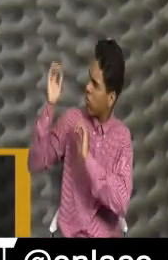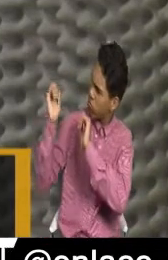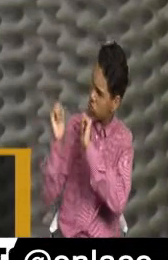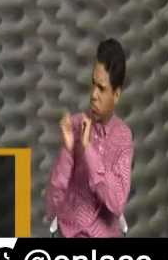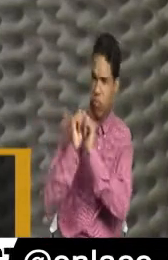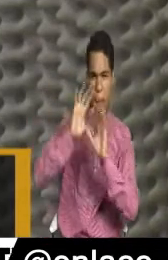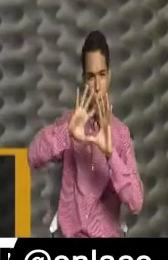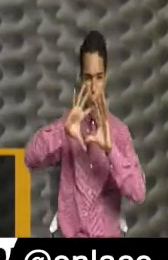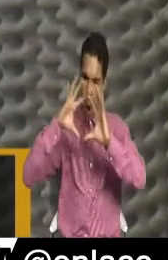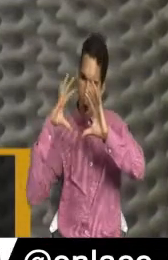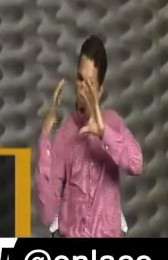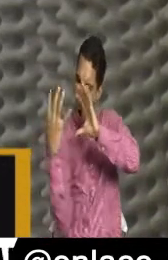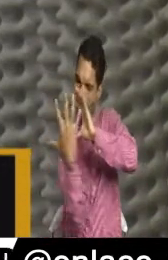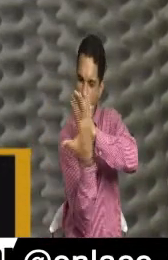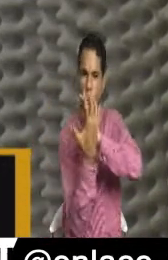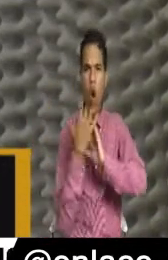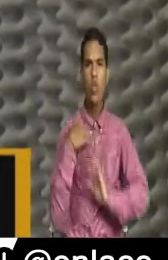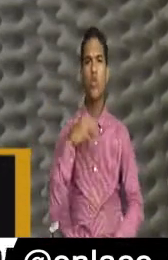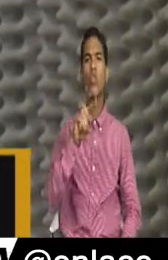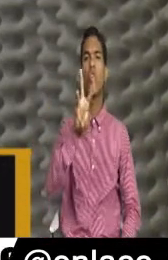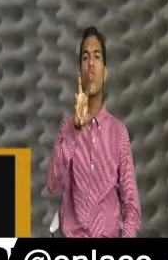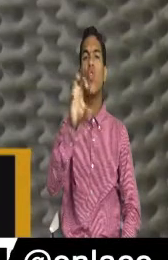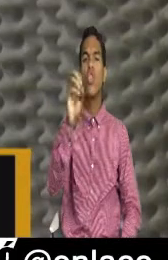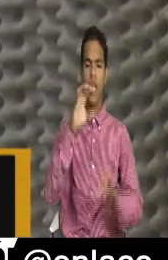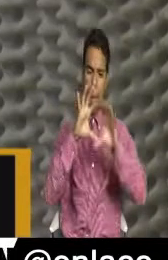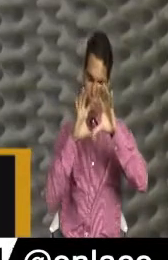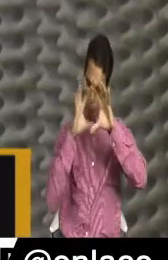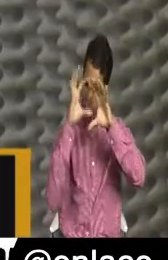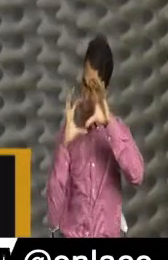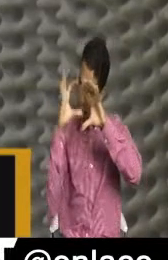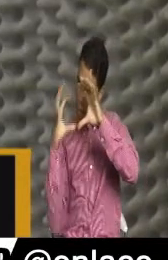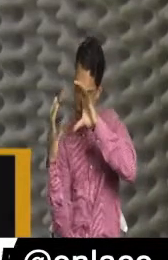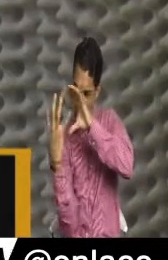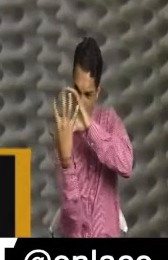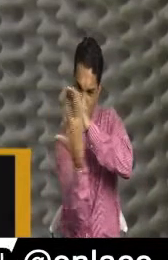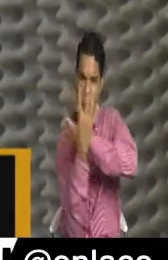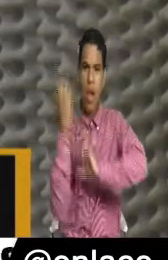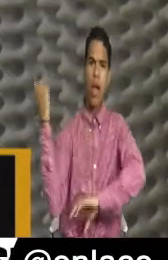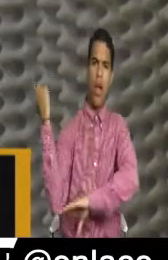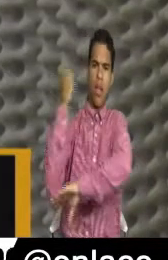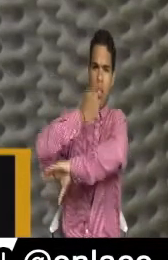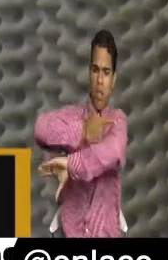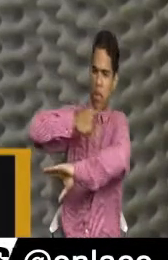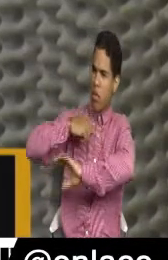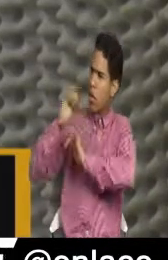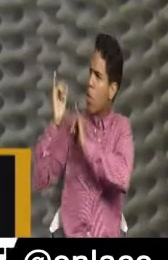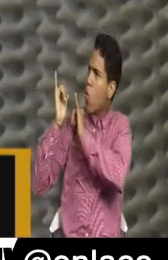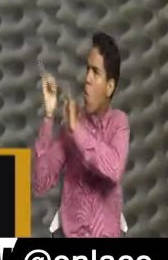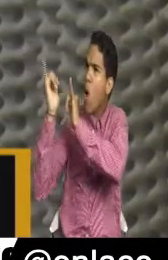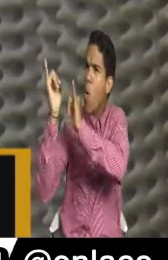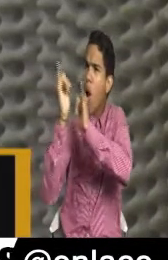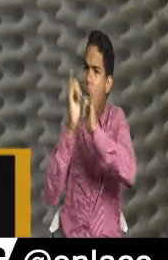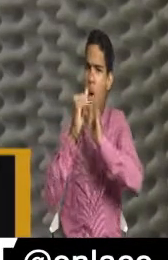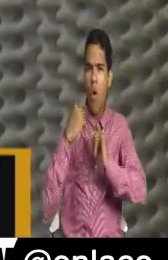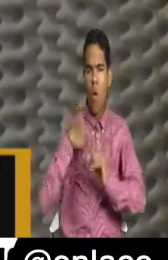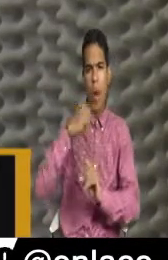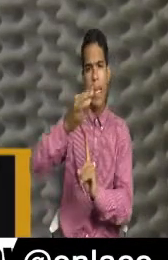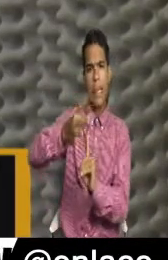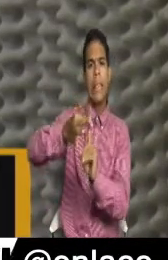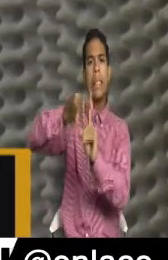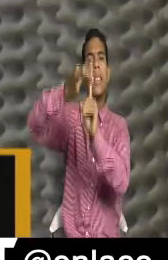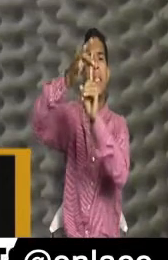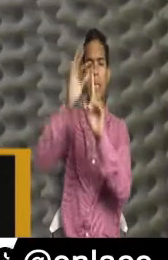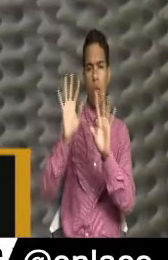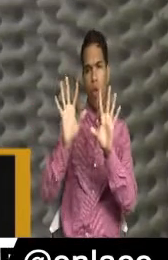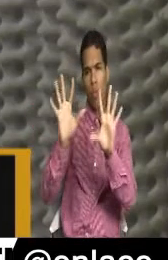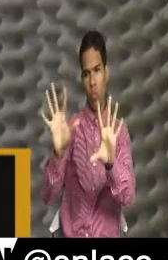el mundo a través de distintas obras y por lo tanto este día reviste un carácter muy particular, muy especial para